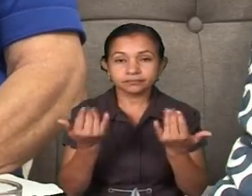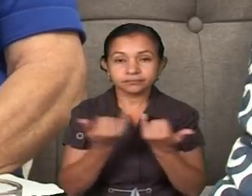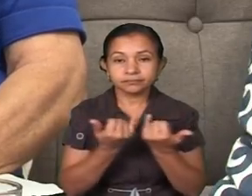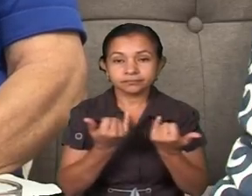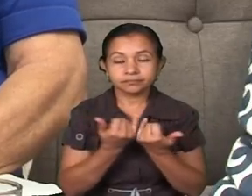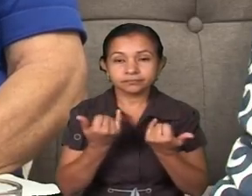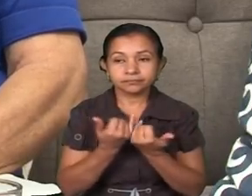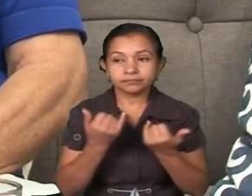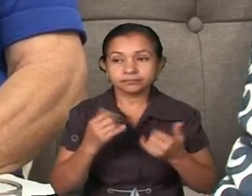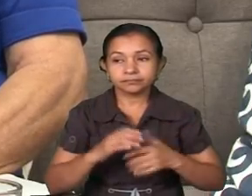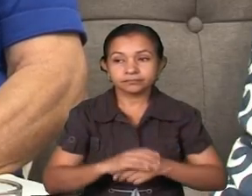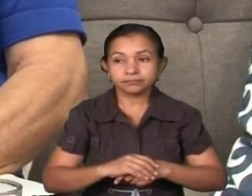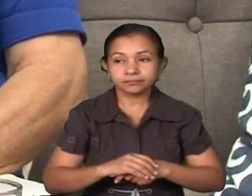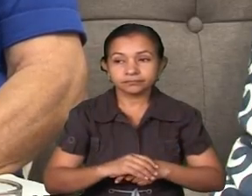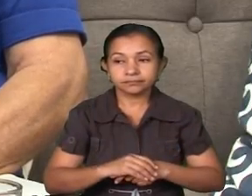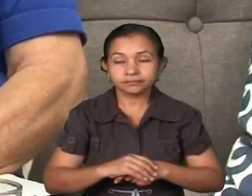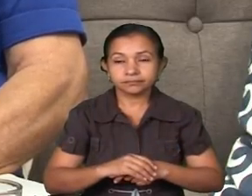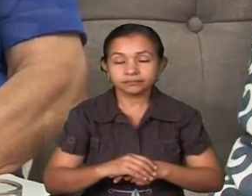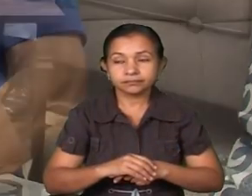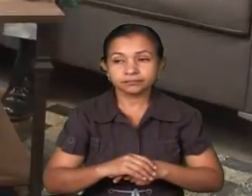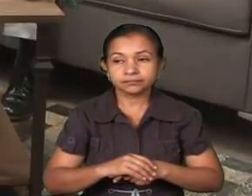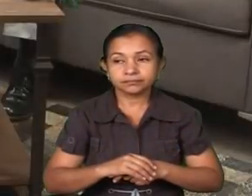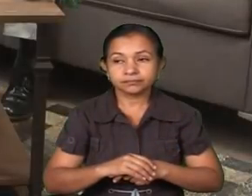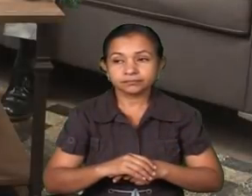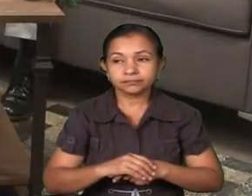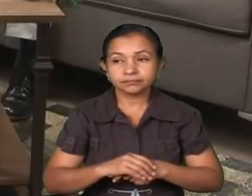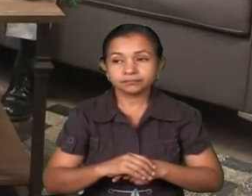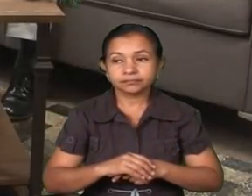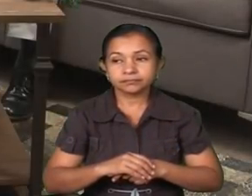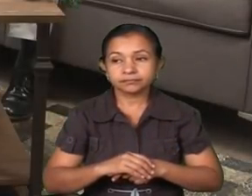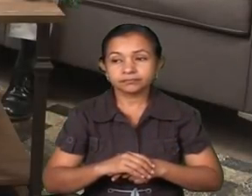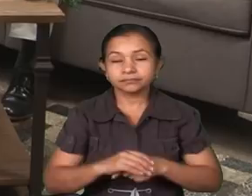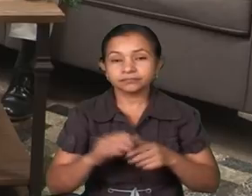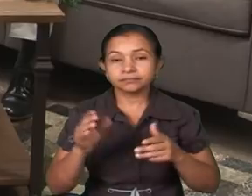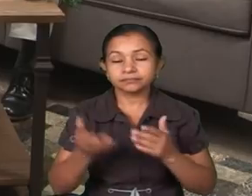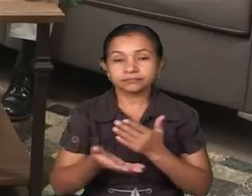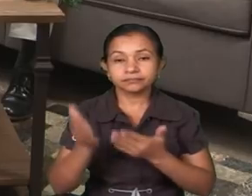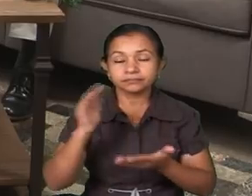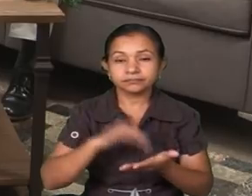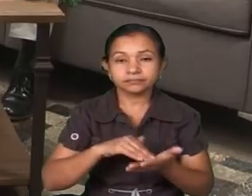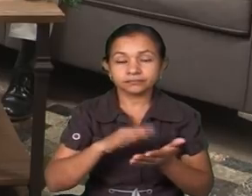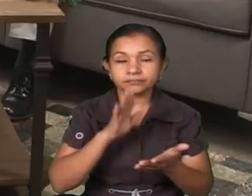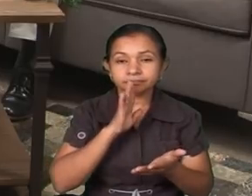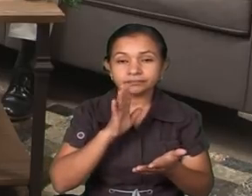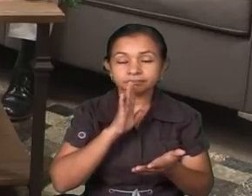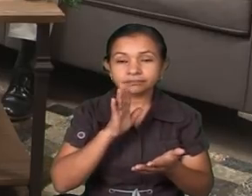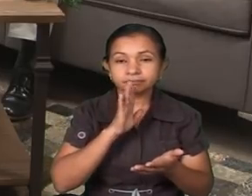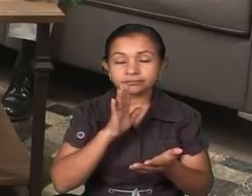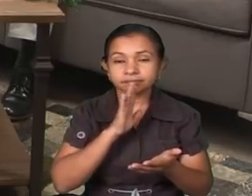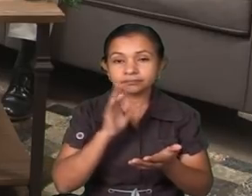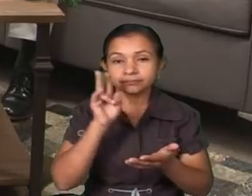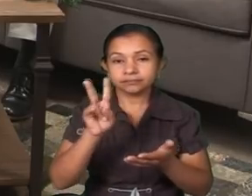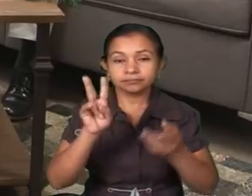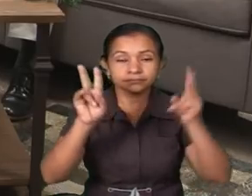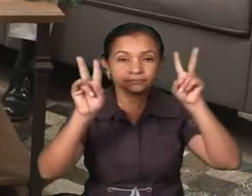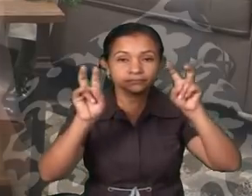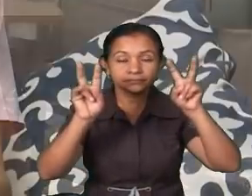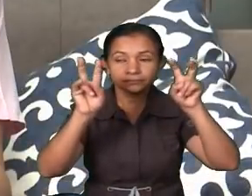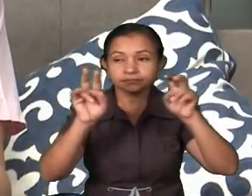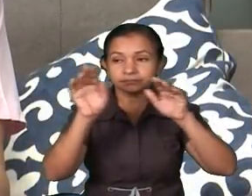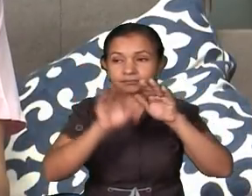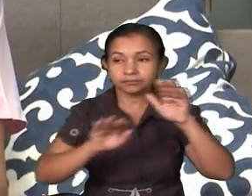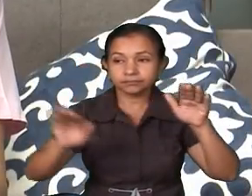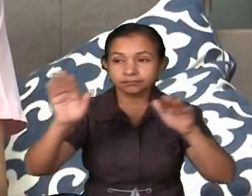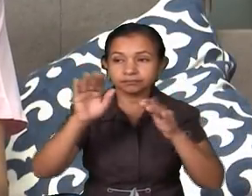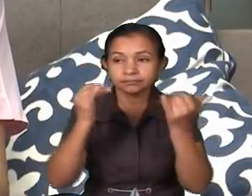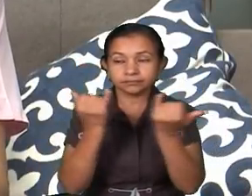¿verdad? Con total apertura. Comandante, antes de continuar hablando de esto, hay dos temas que están en la esfera internacional saltando a partir